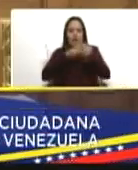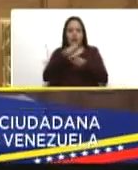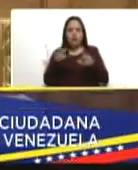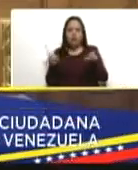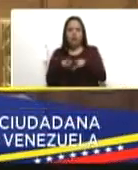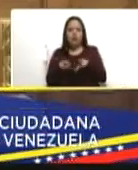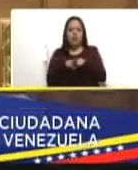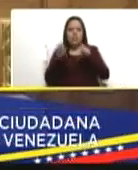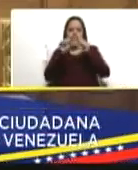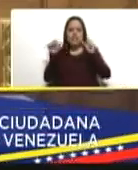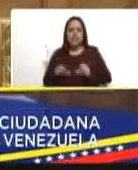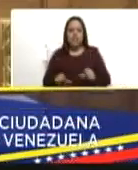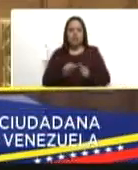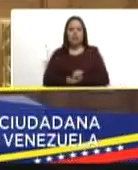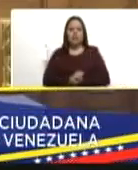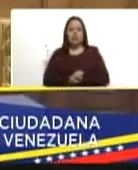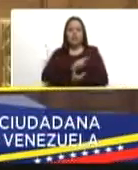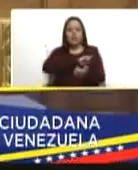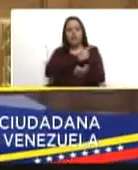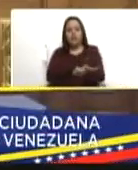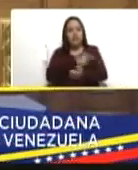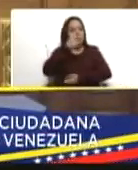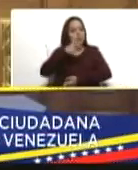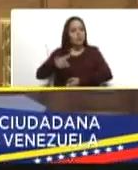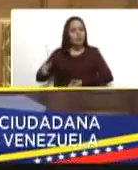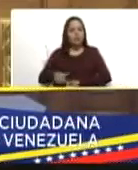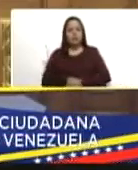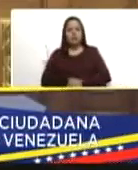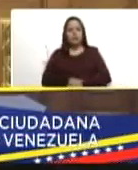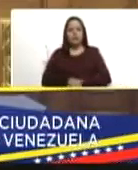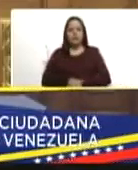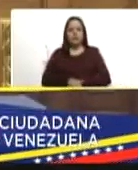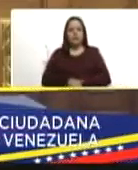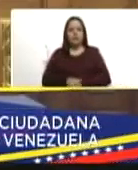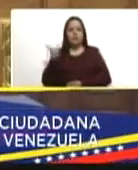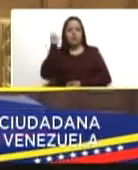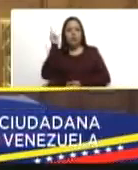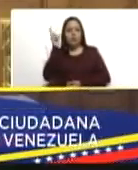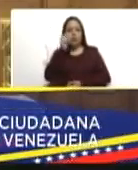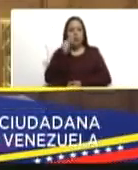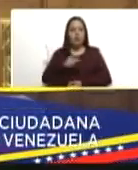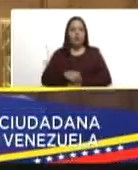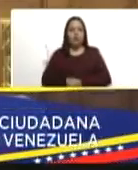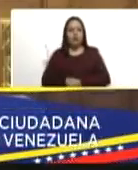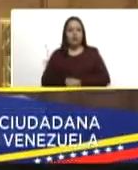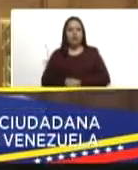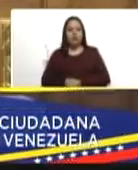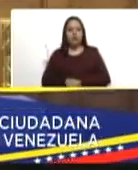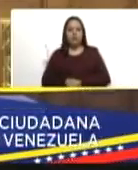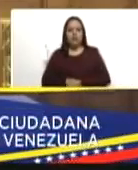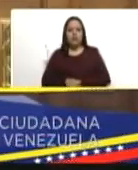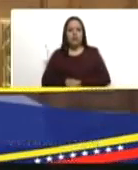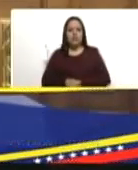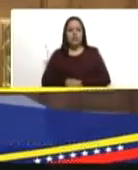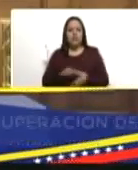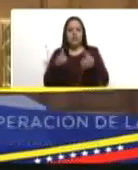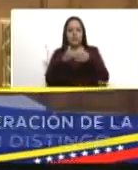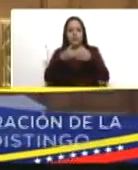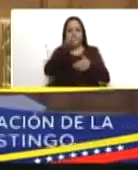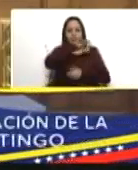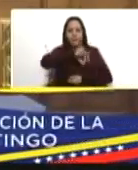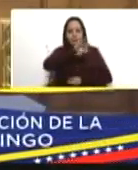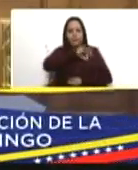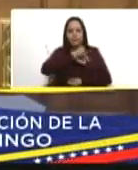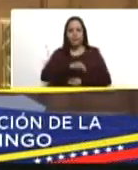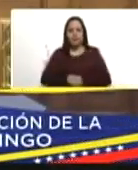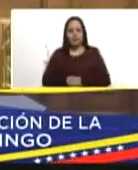sistema de poder ciudadano de poder Popular de hombres y mujeres de carne y hueso de colectivos sociales